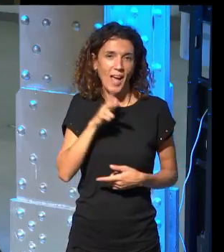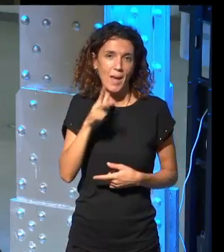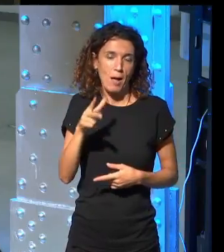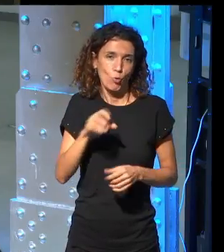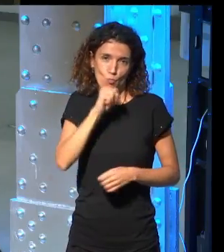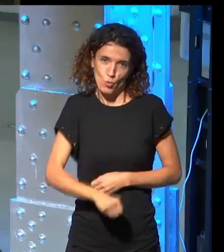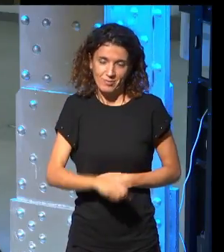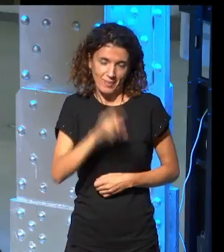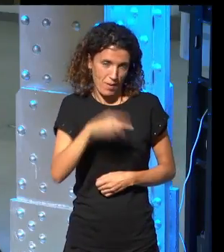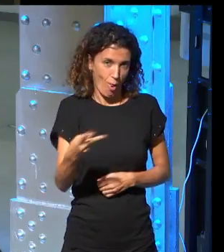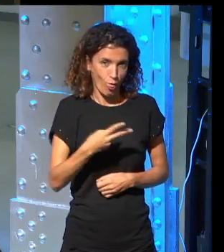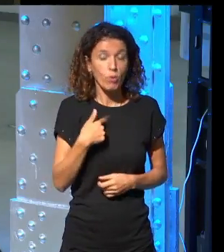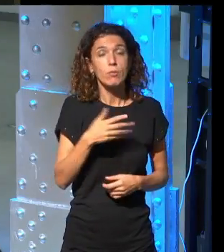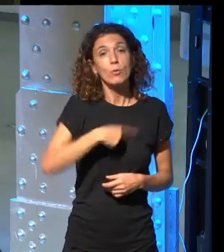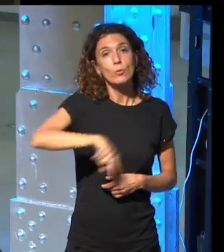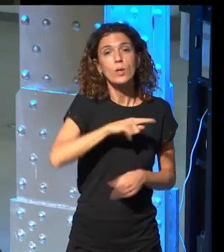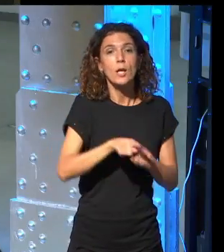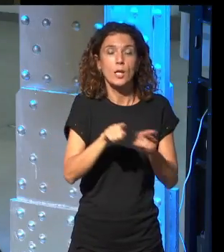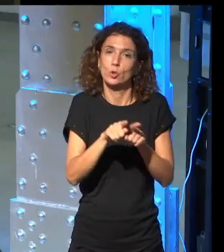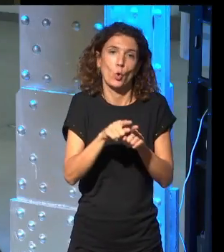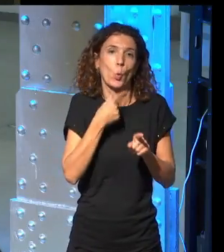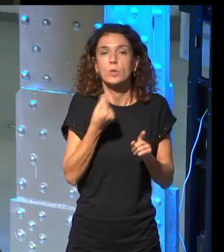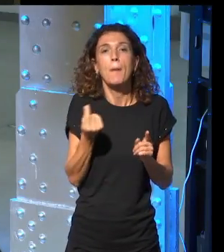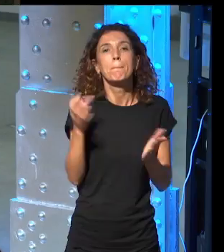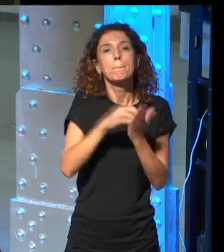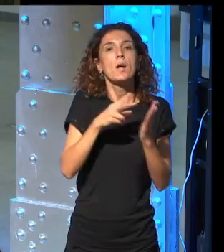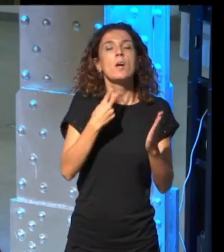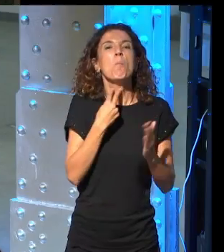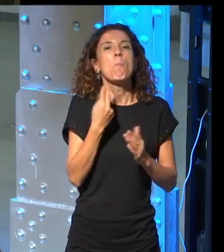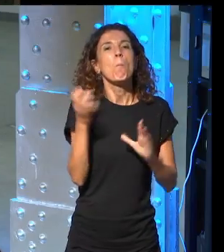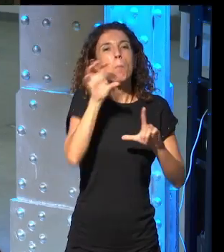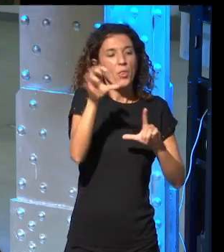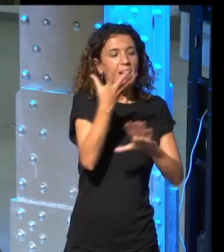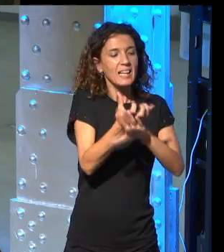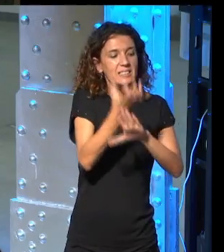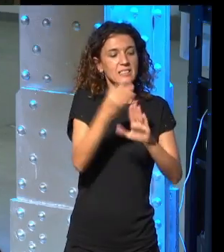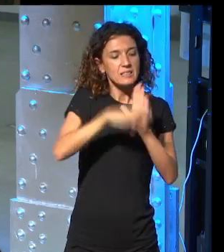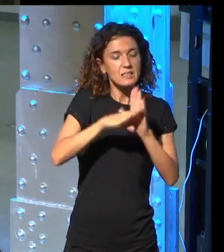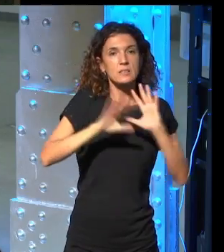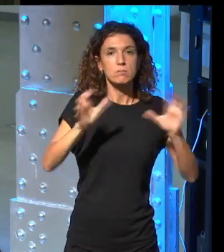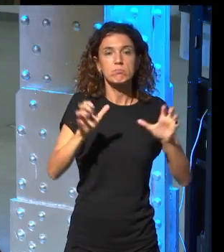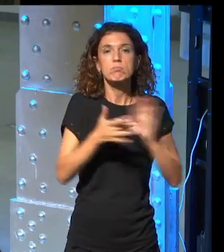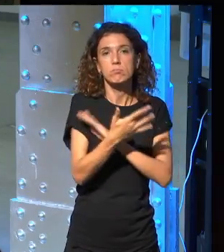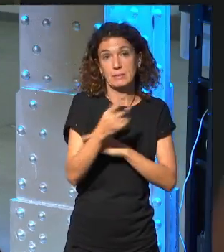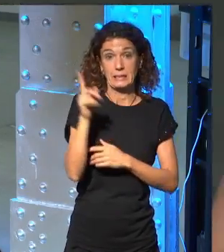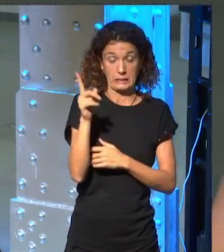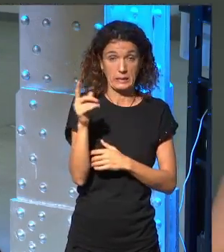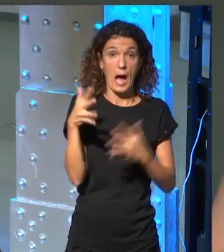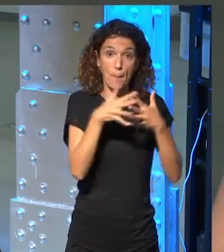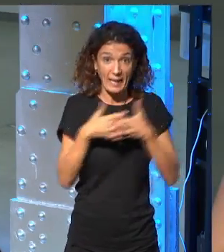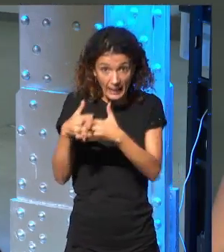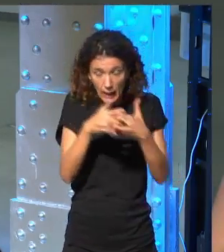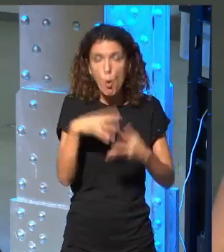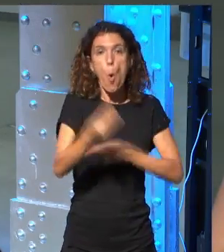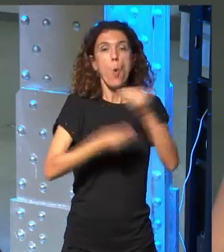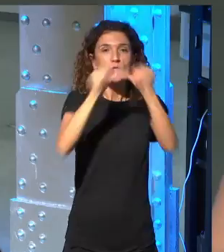fan. Claro, este es nuestro podcast preferido, ¿no? Este es un podcast americano que se llama Hello from the Magic Tavern,